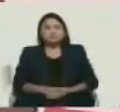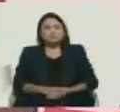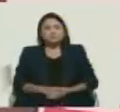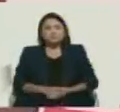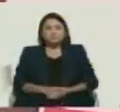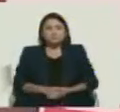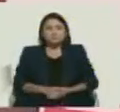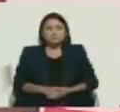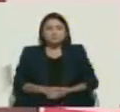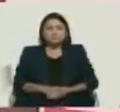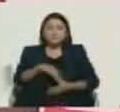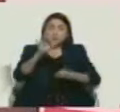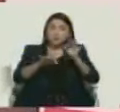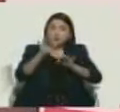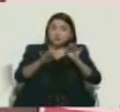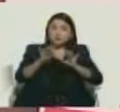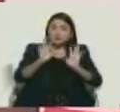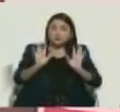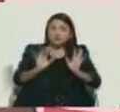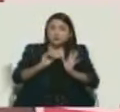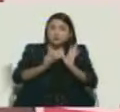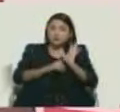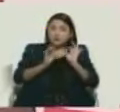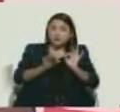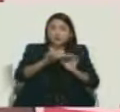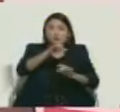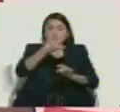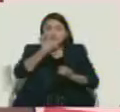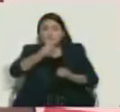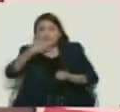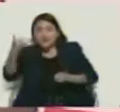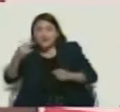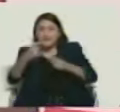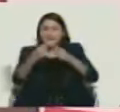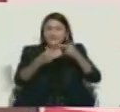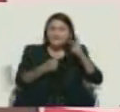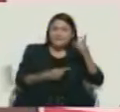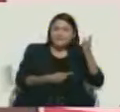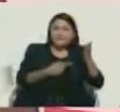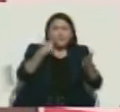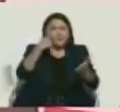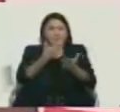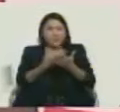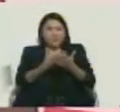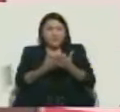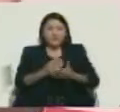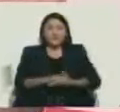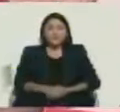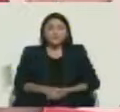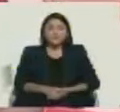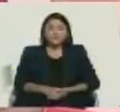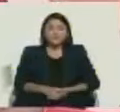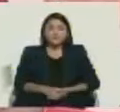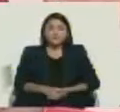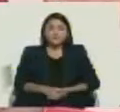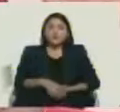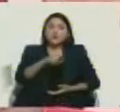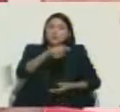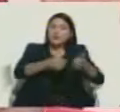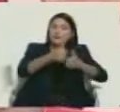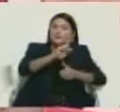La justicia actuando, usted llamó, participó en invasiones, golpes de Estado, usted no puede ser